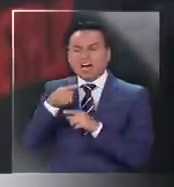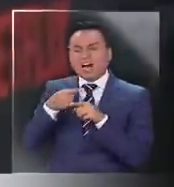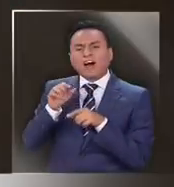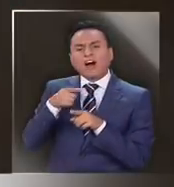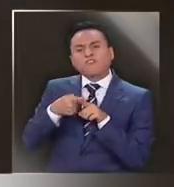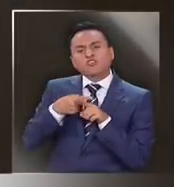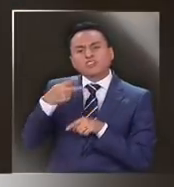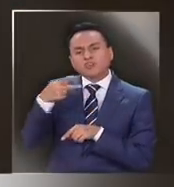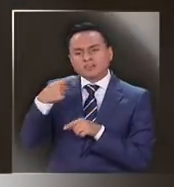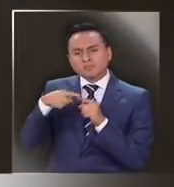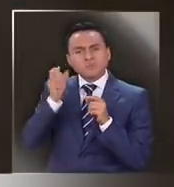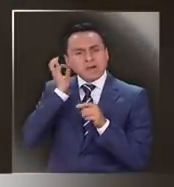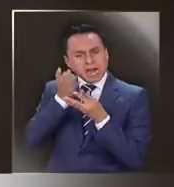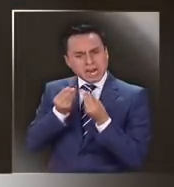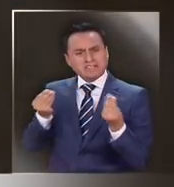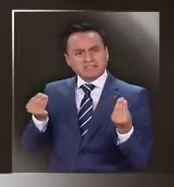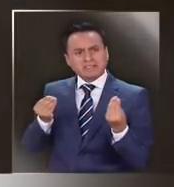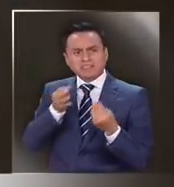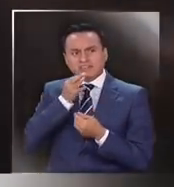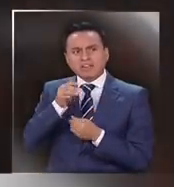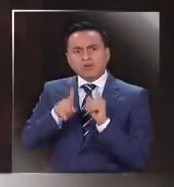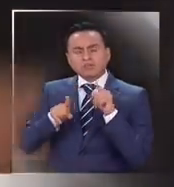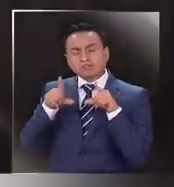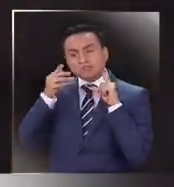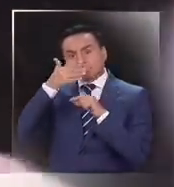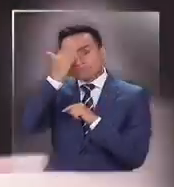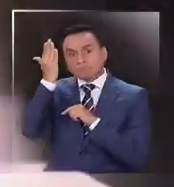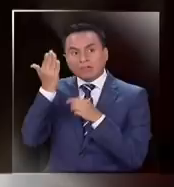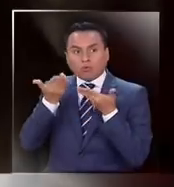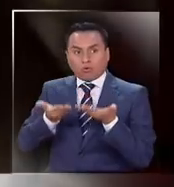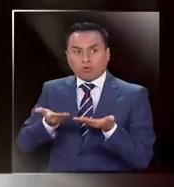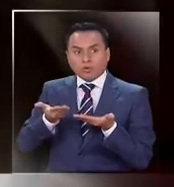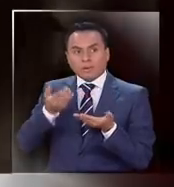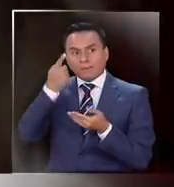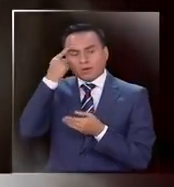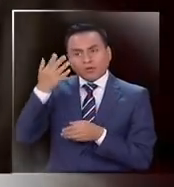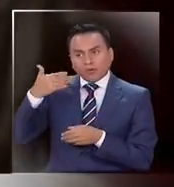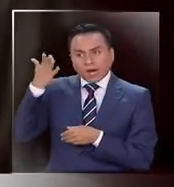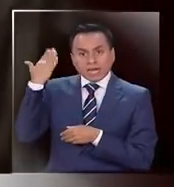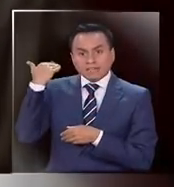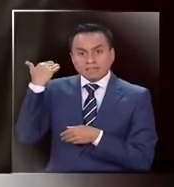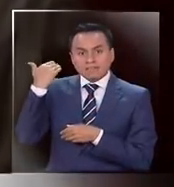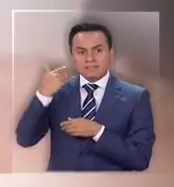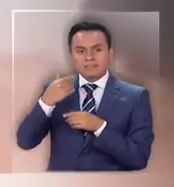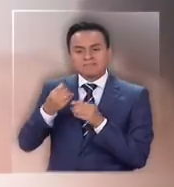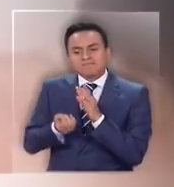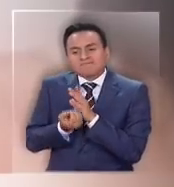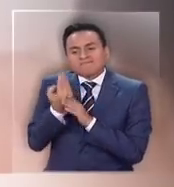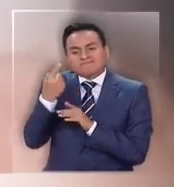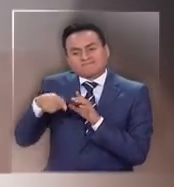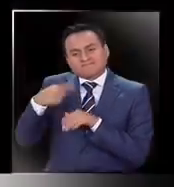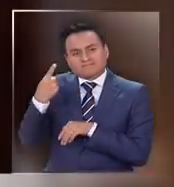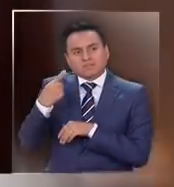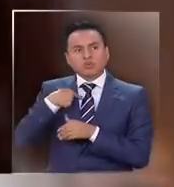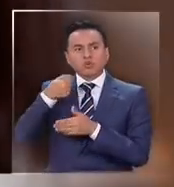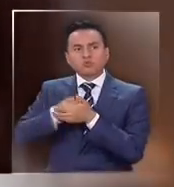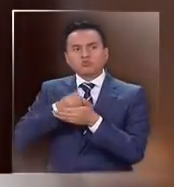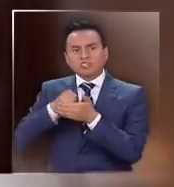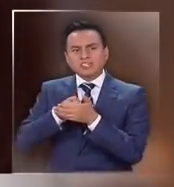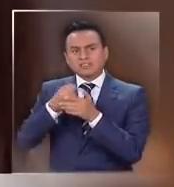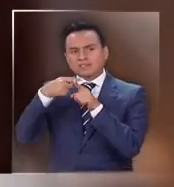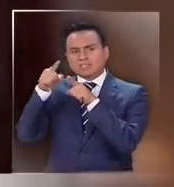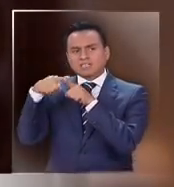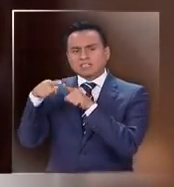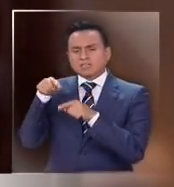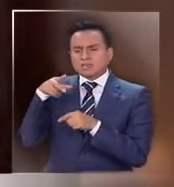de mujeres. Algunas de ellas connotadas actrices hoy, pero que hace años eran debutantes. Yo luché con una lluvia de